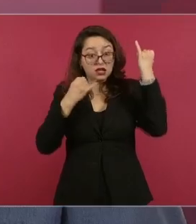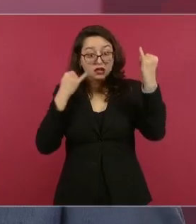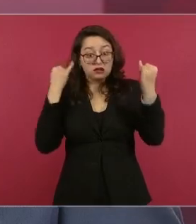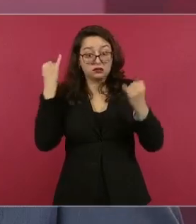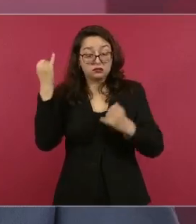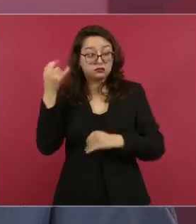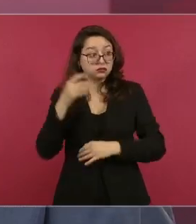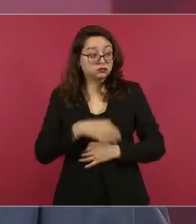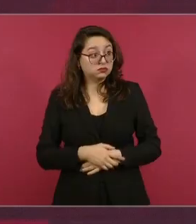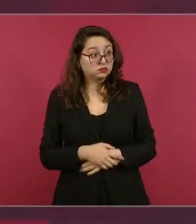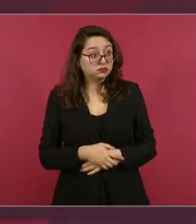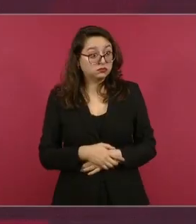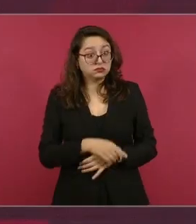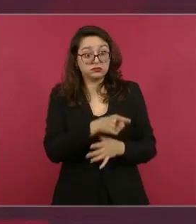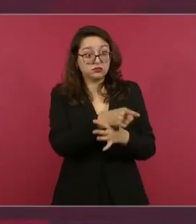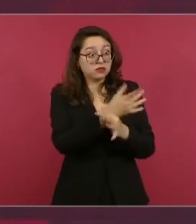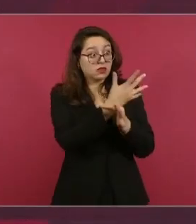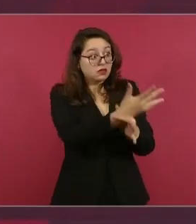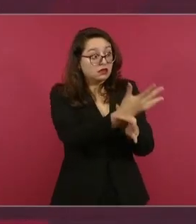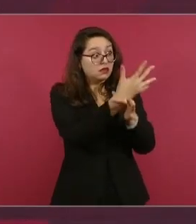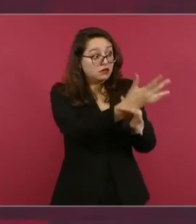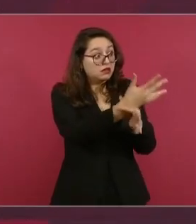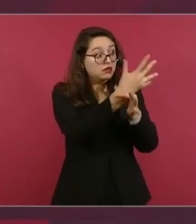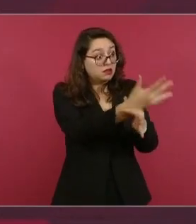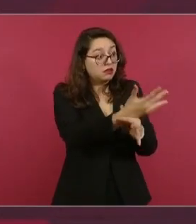Nada más que no le sale,